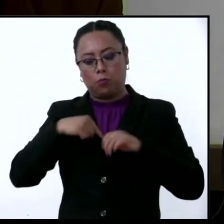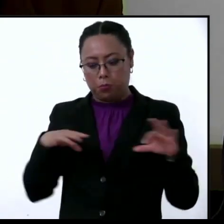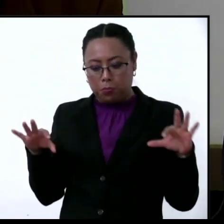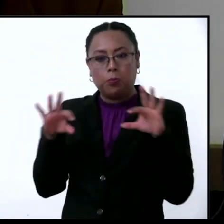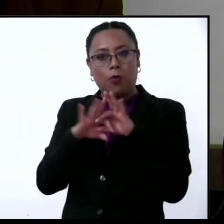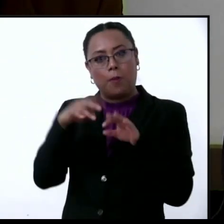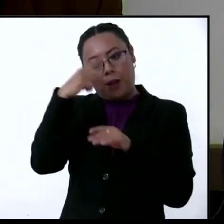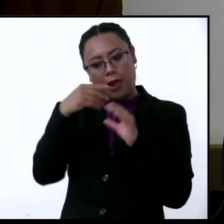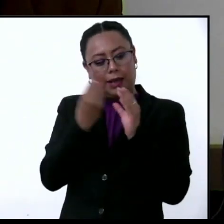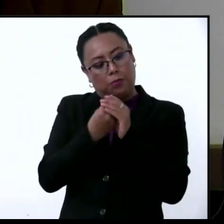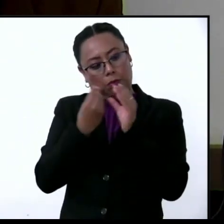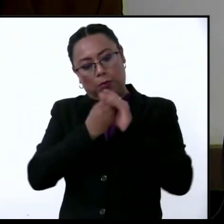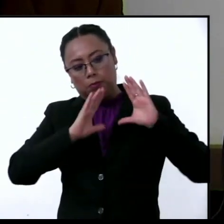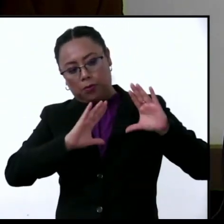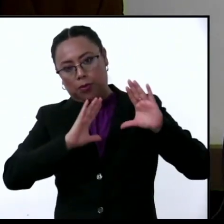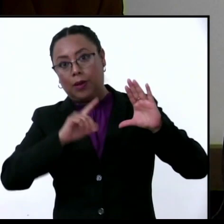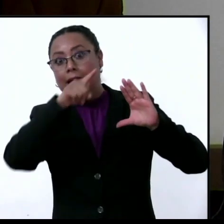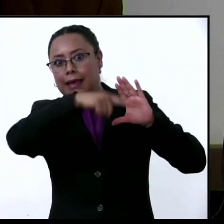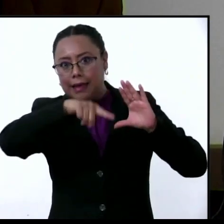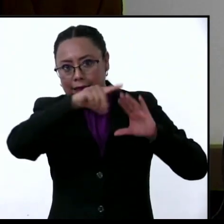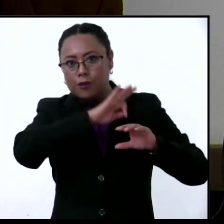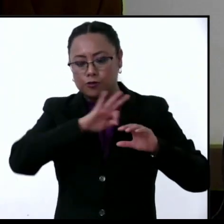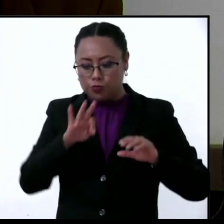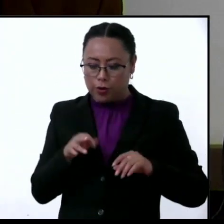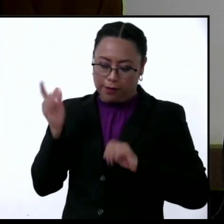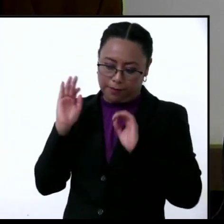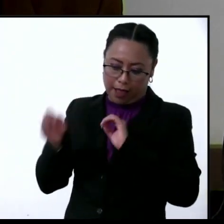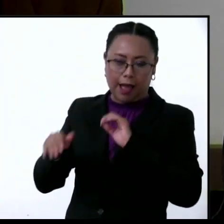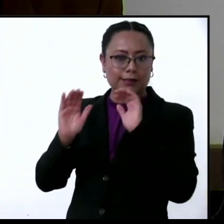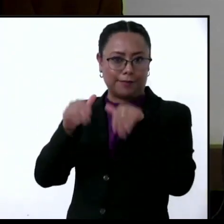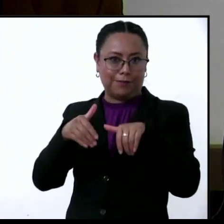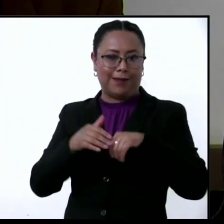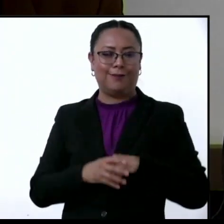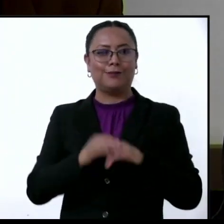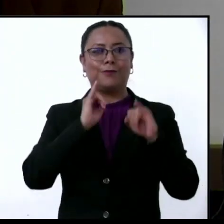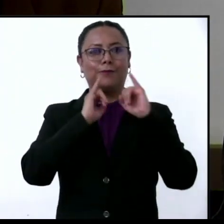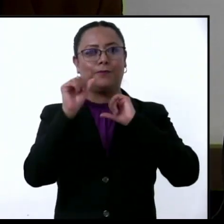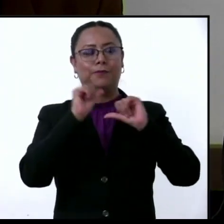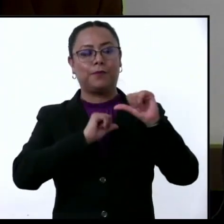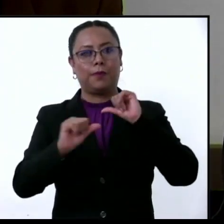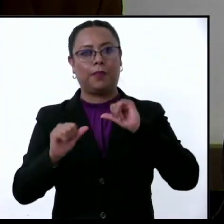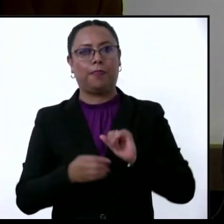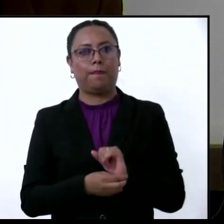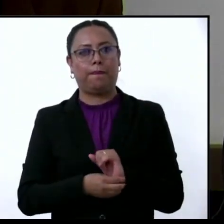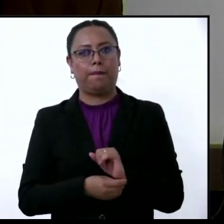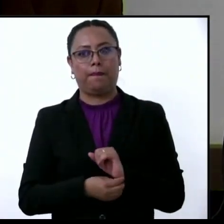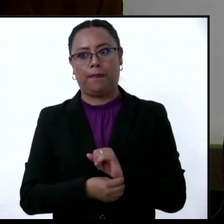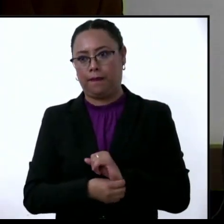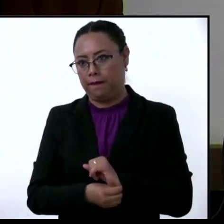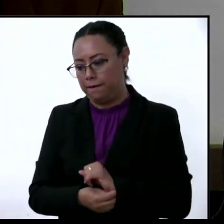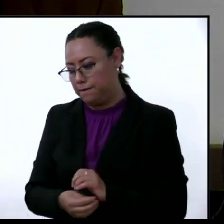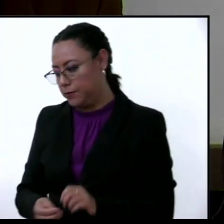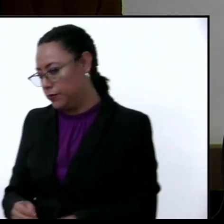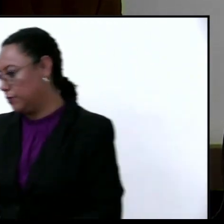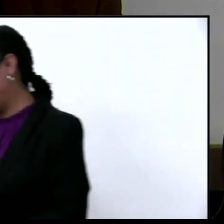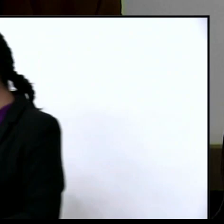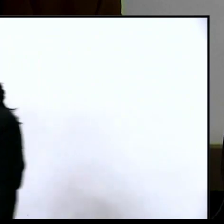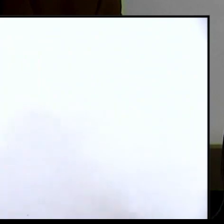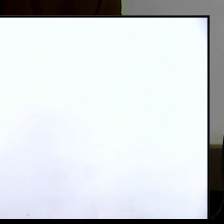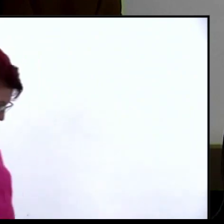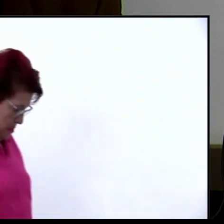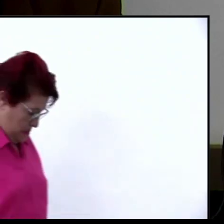de capacitación para poder fortalecer estas actividades. También en el tema de movilidad laboral, por supuesto